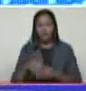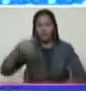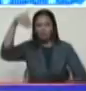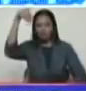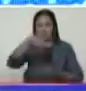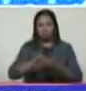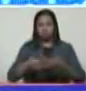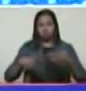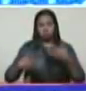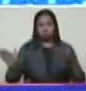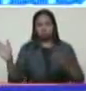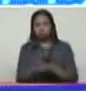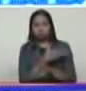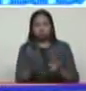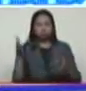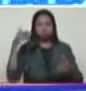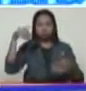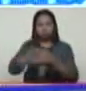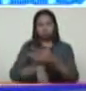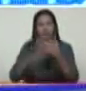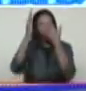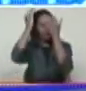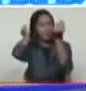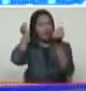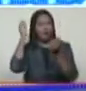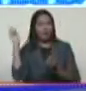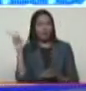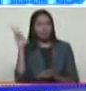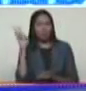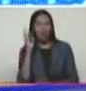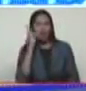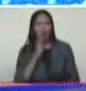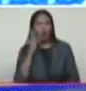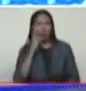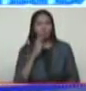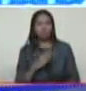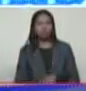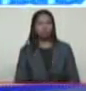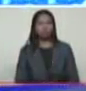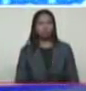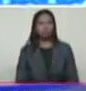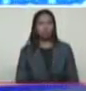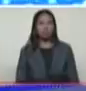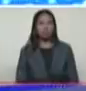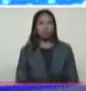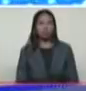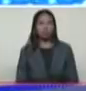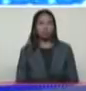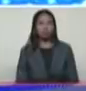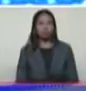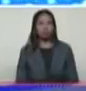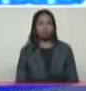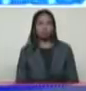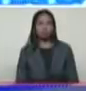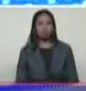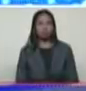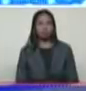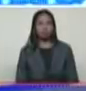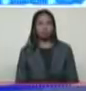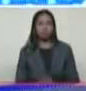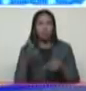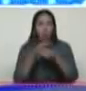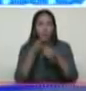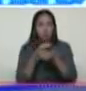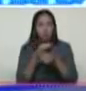asaltado de manera brutal la embajada de Venezuela en Washington, D.C. Desde el